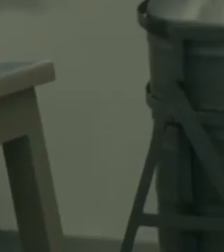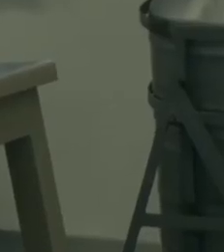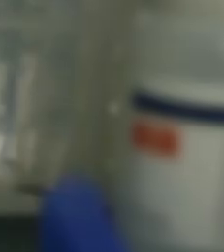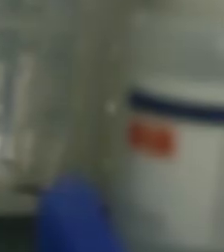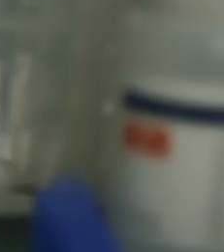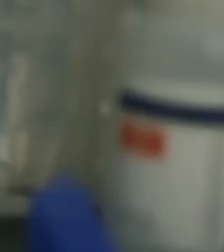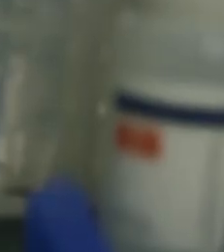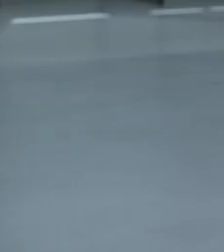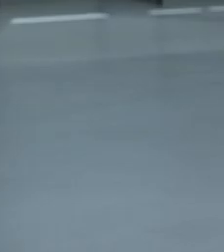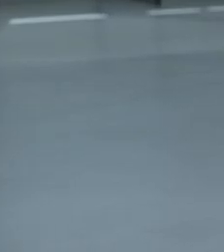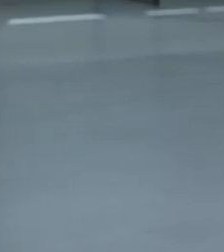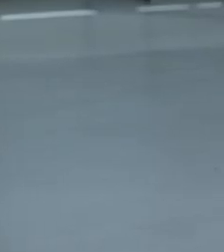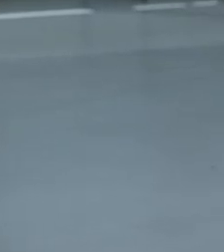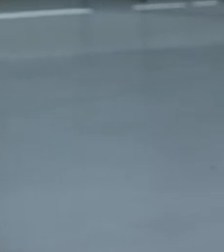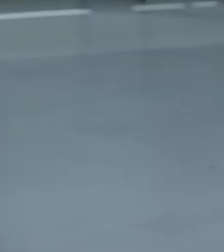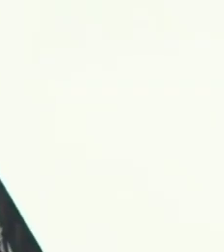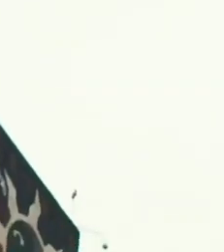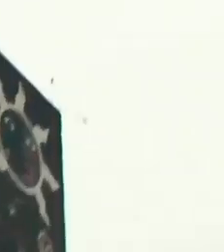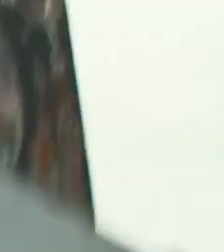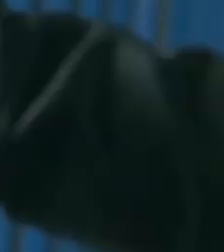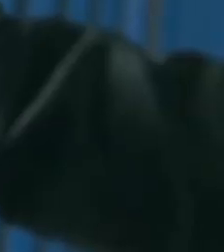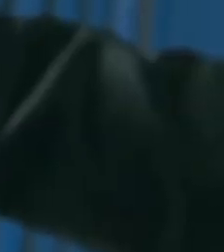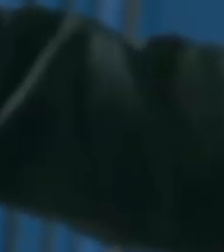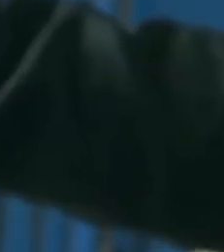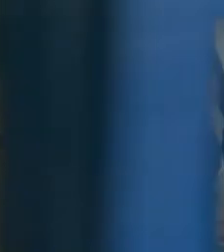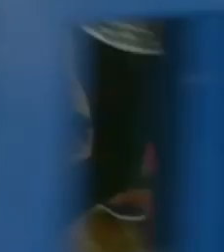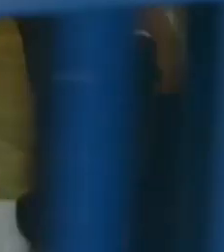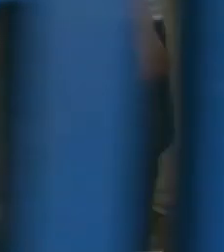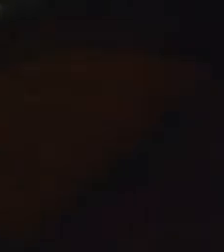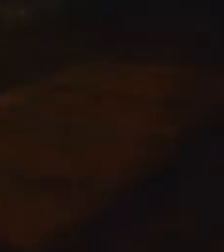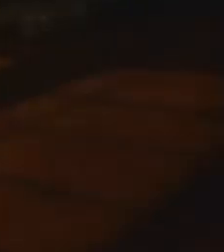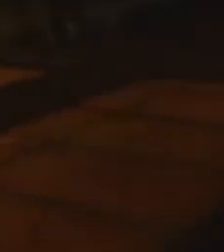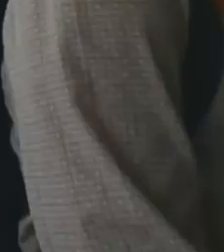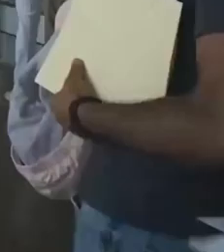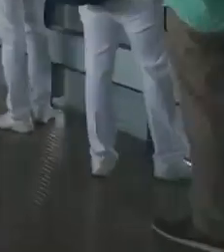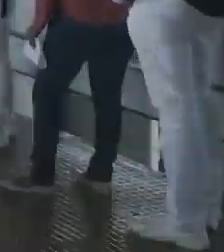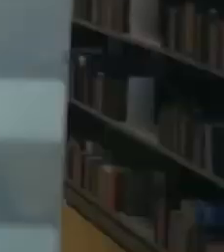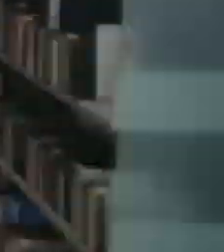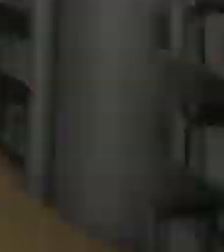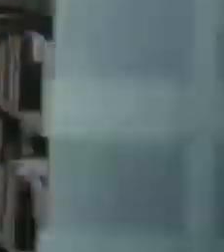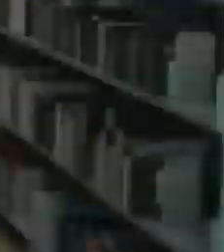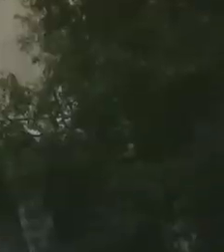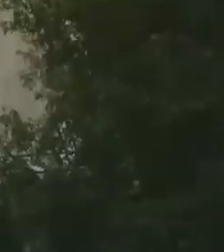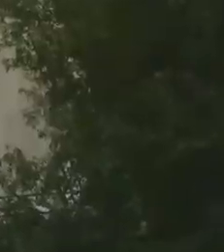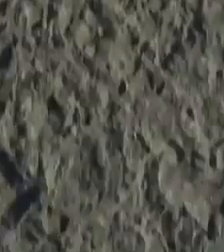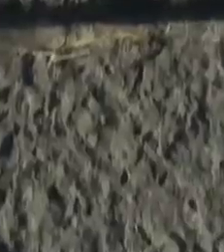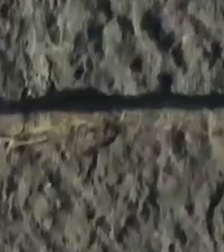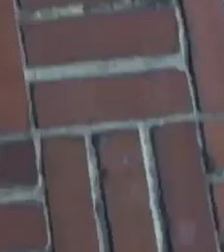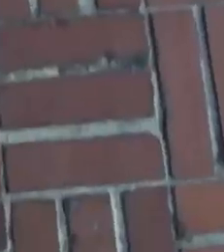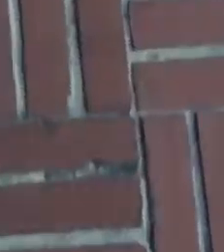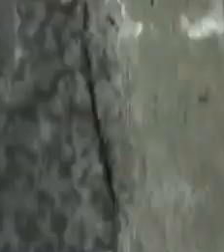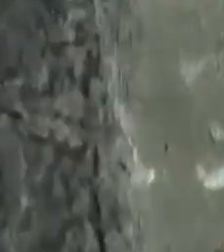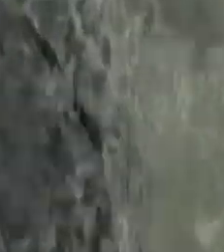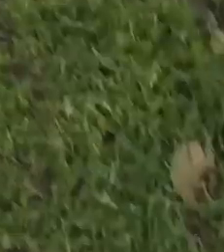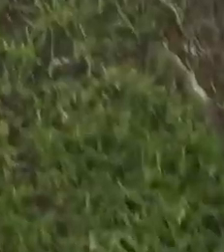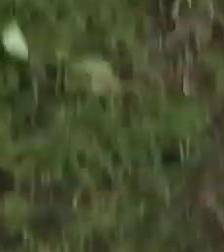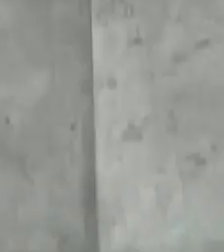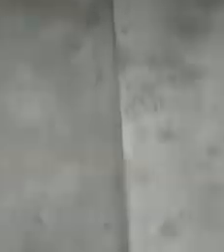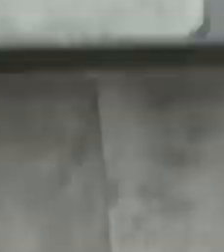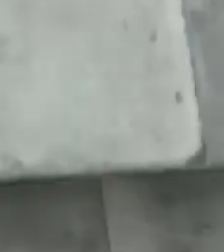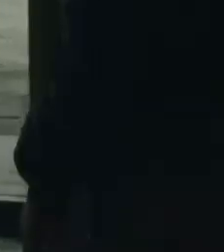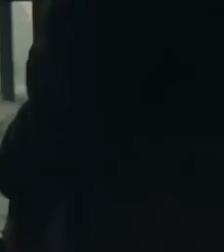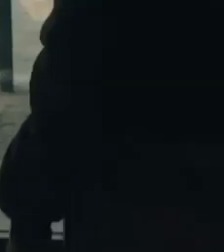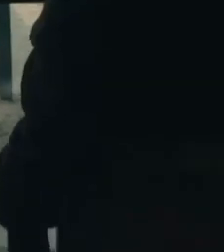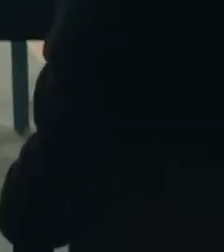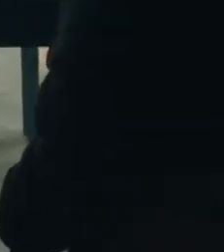en donde se proponen alternativas y soluciones a los problemas nacionales nos mueven las ganas de aprender y compartir en un ambiente de diversidad